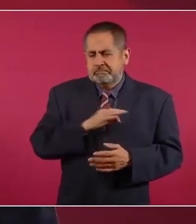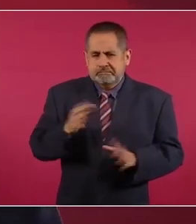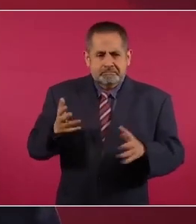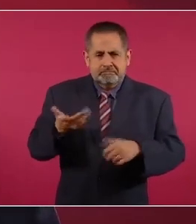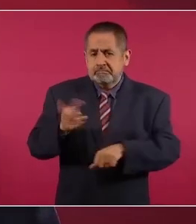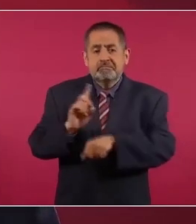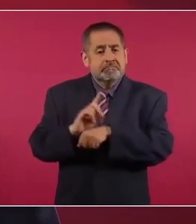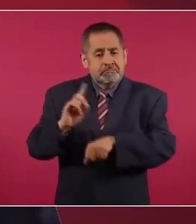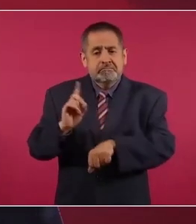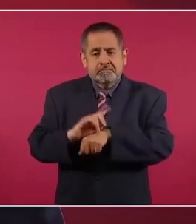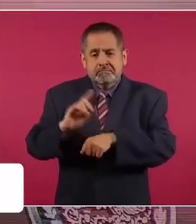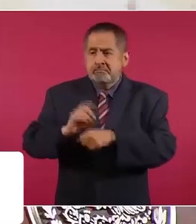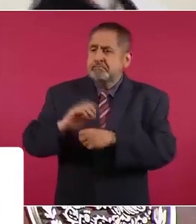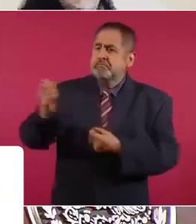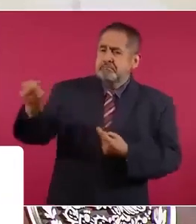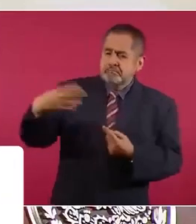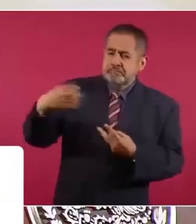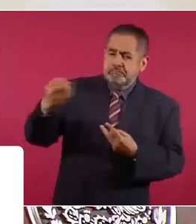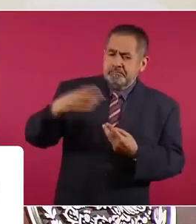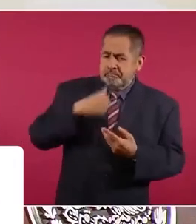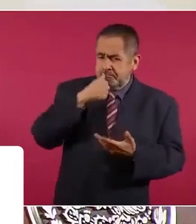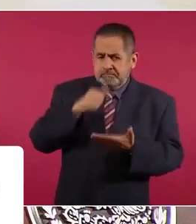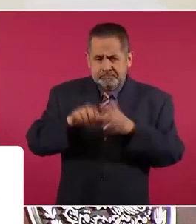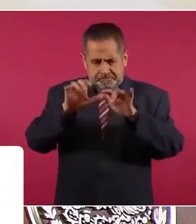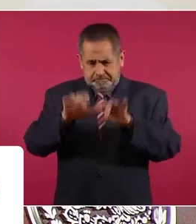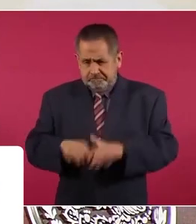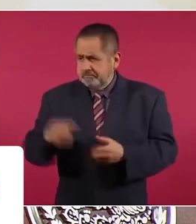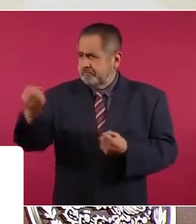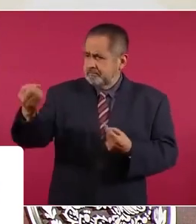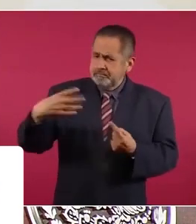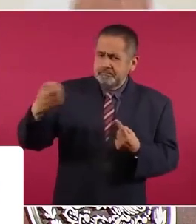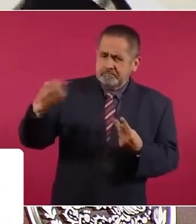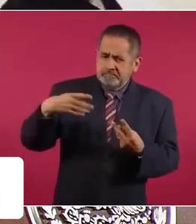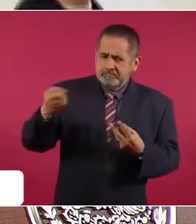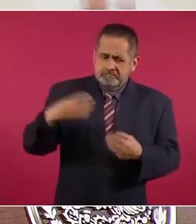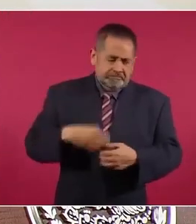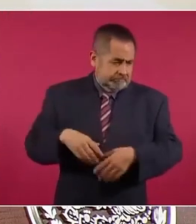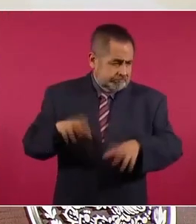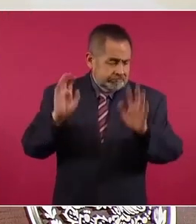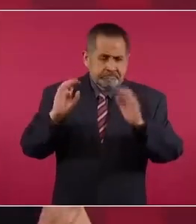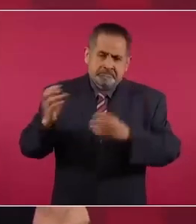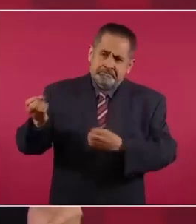pues diario, escritos, me informan